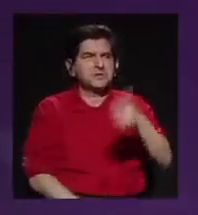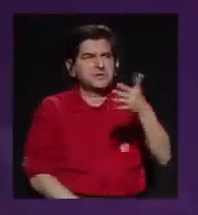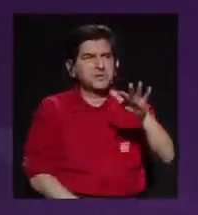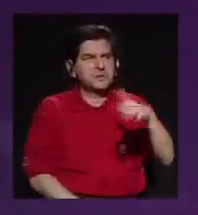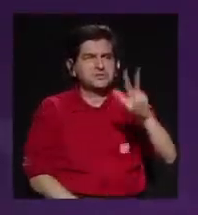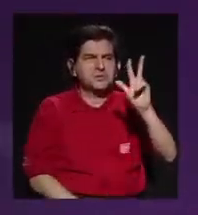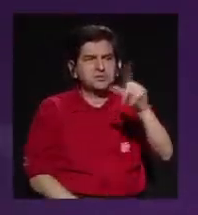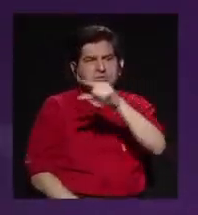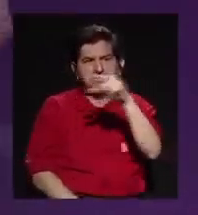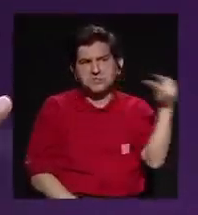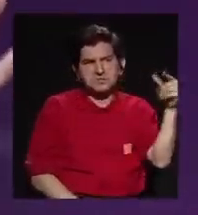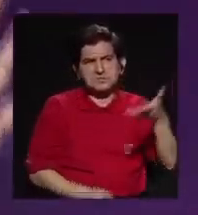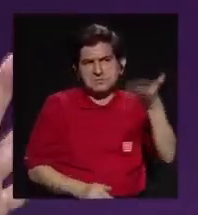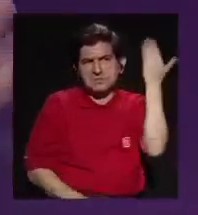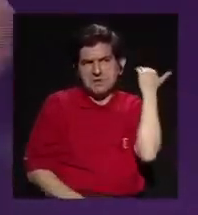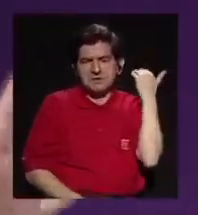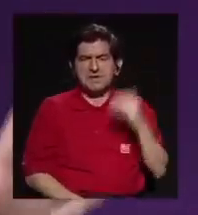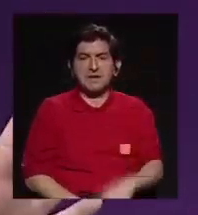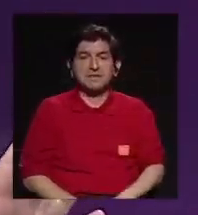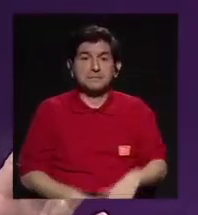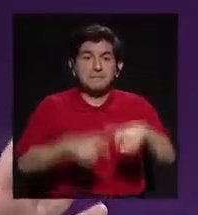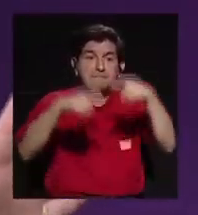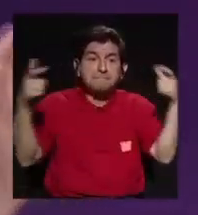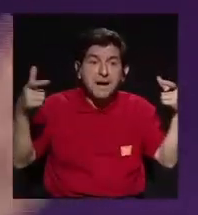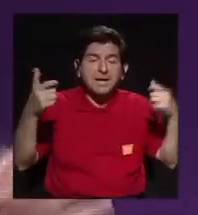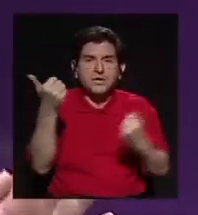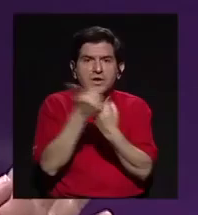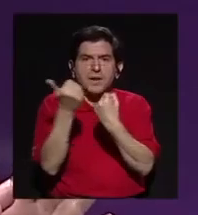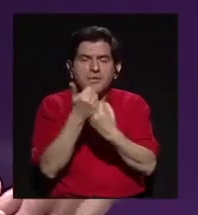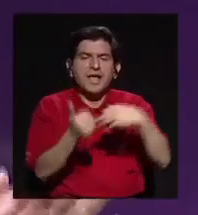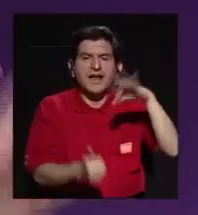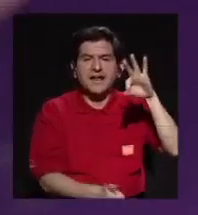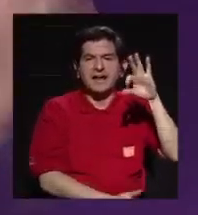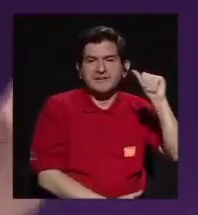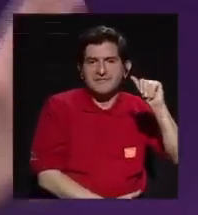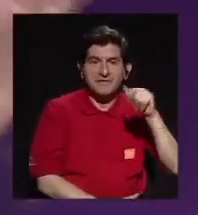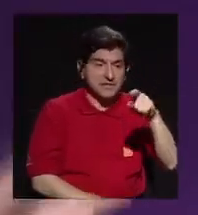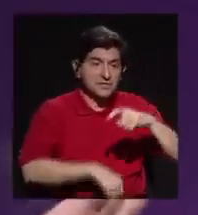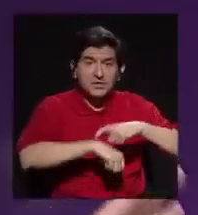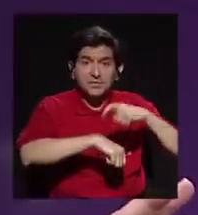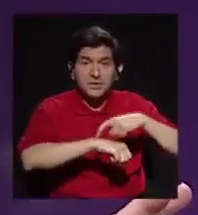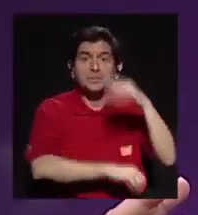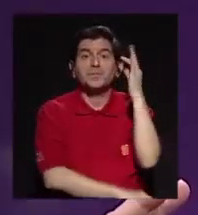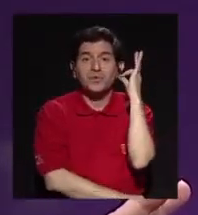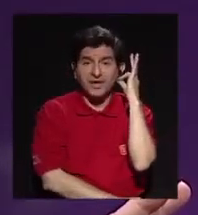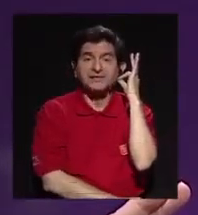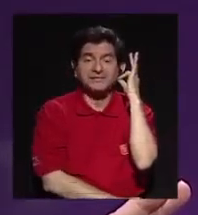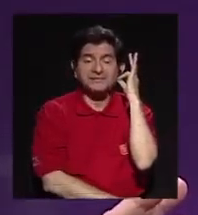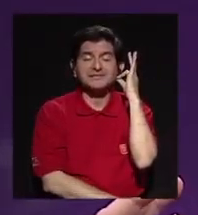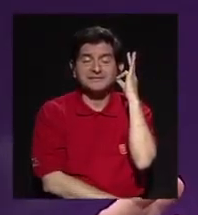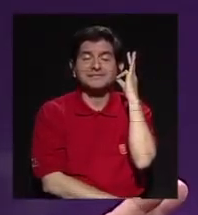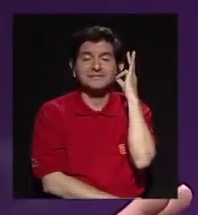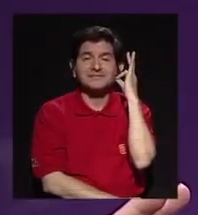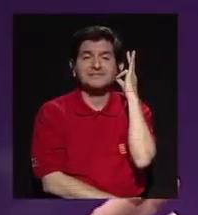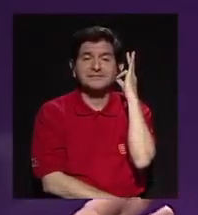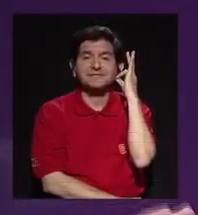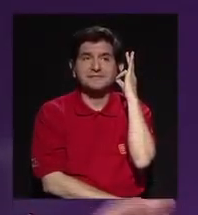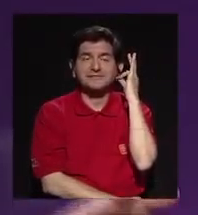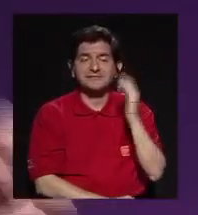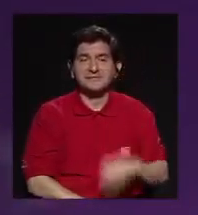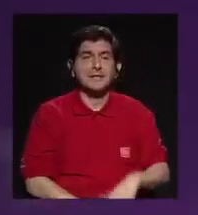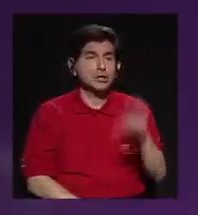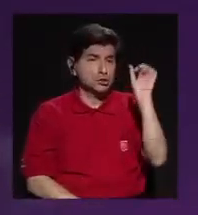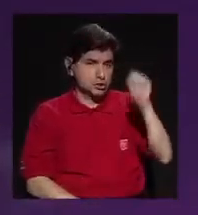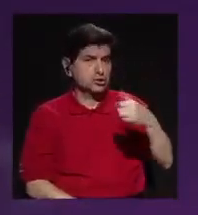o 3 semanas. Sí. Y quienes apoyaban mayoritariamente a Fabricio Alvarado en ese momento eran mujeres. Uh-huh. Entonces, ah, de acuerdo. Sí